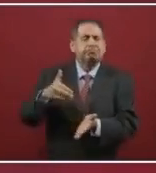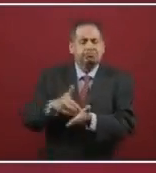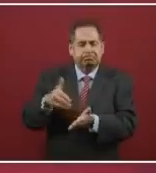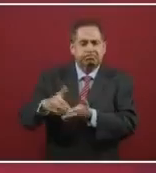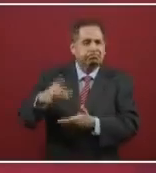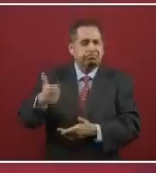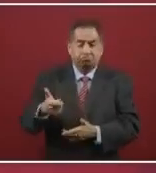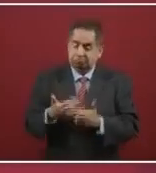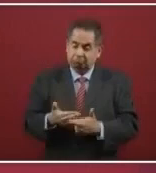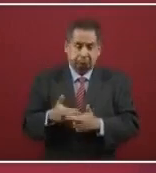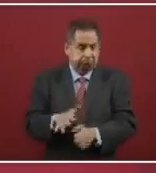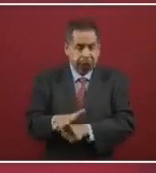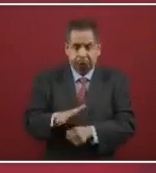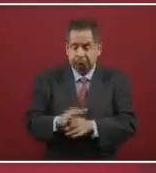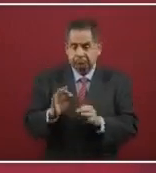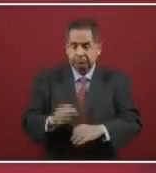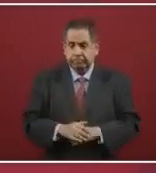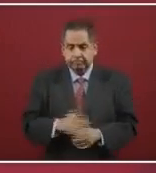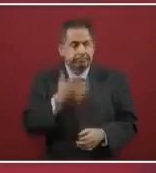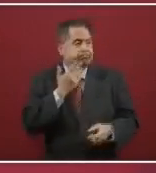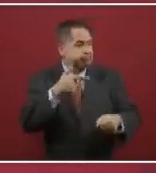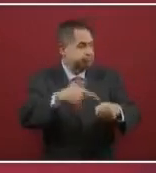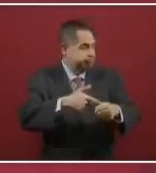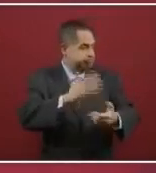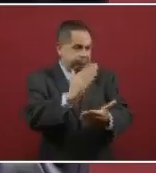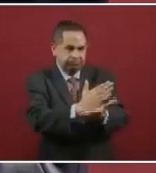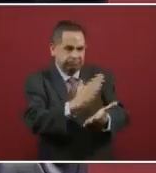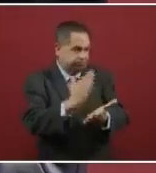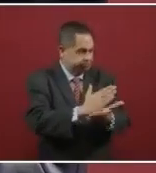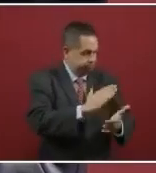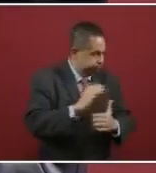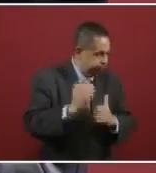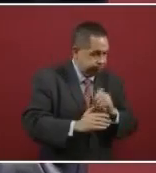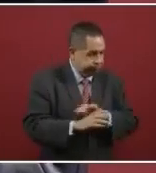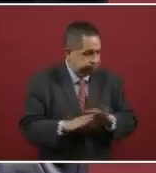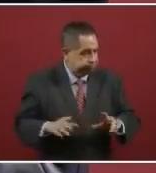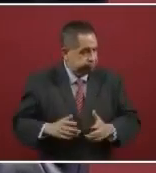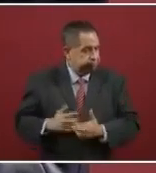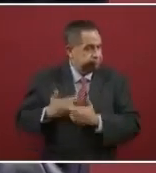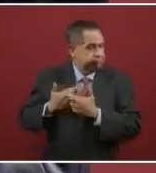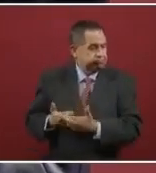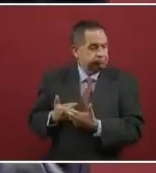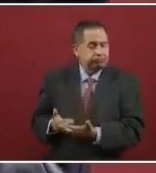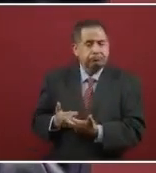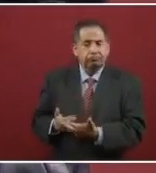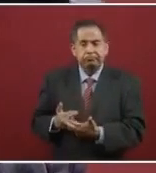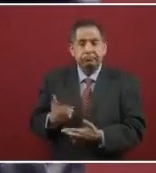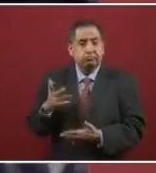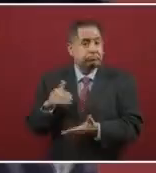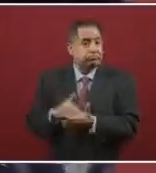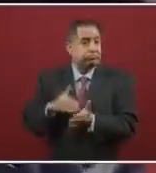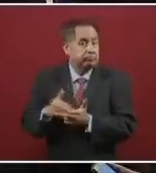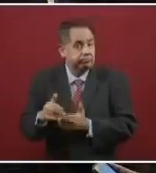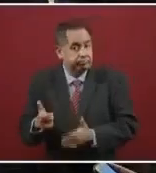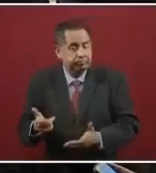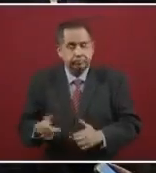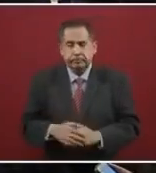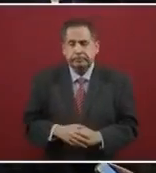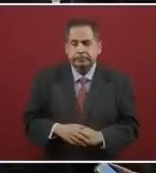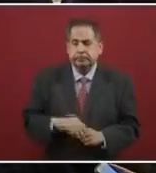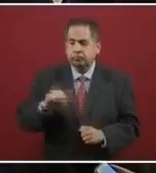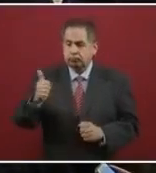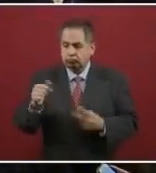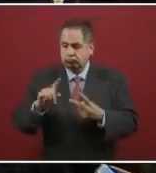50,000 millones de pesos por evitar el robo de combustible. Lo otro que quiero